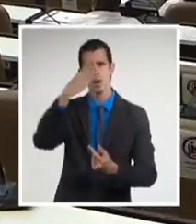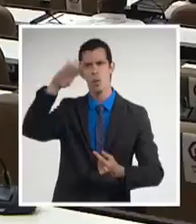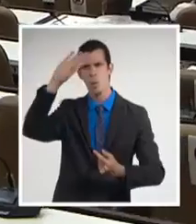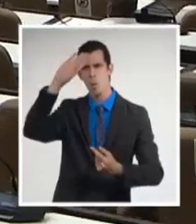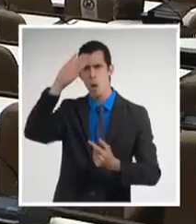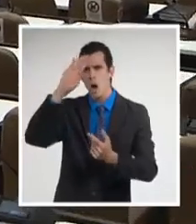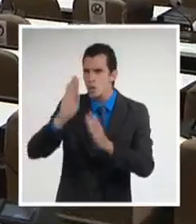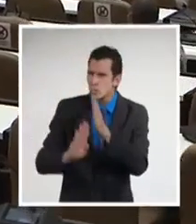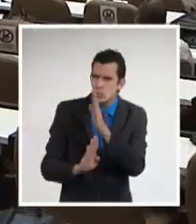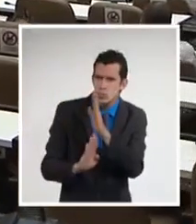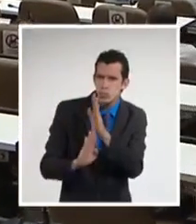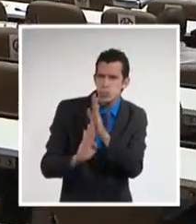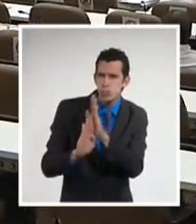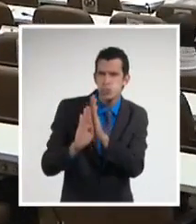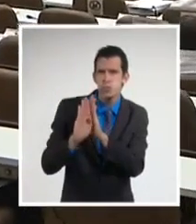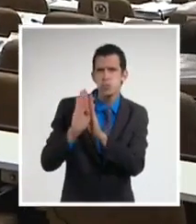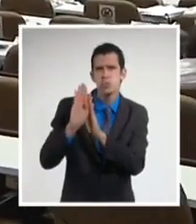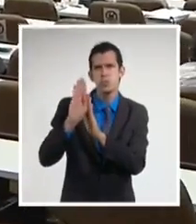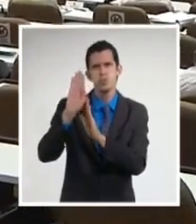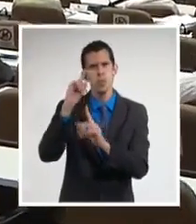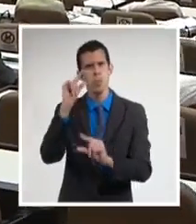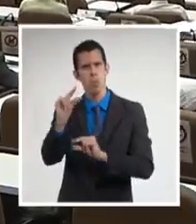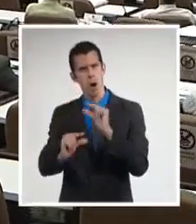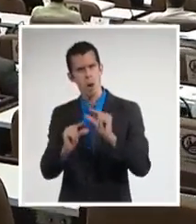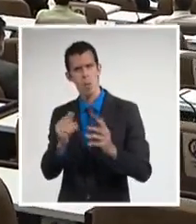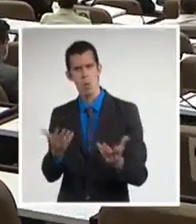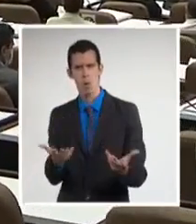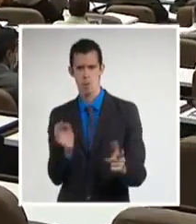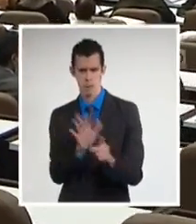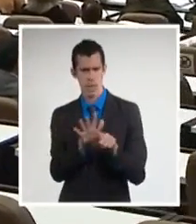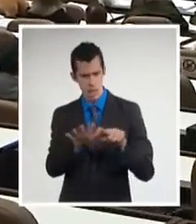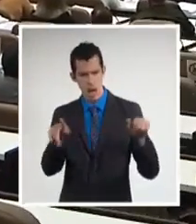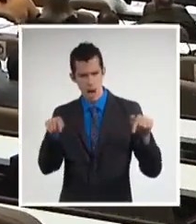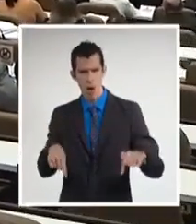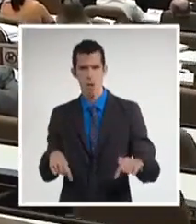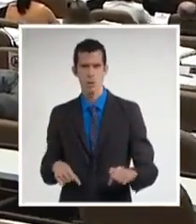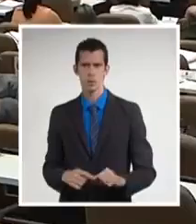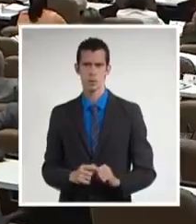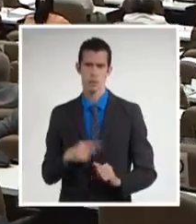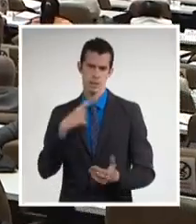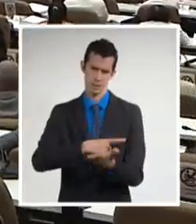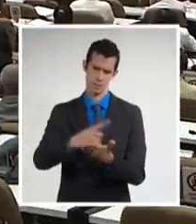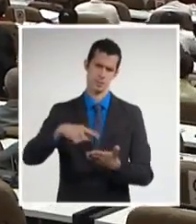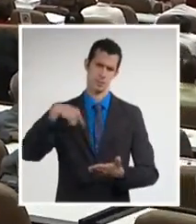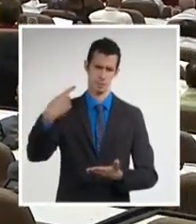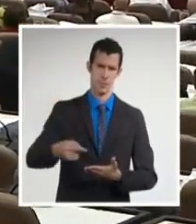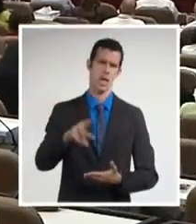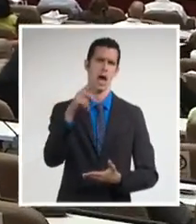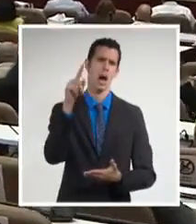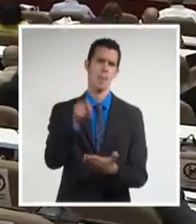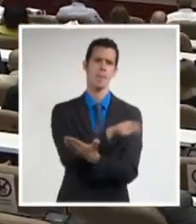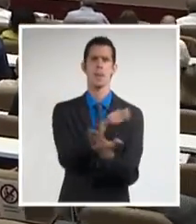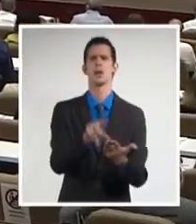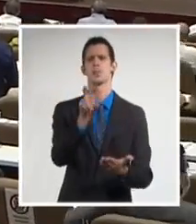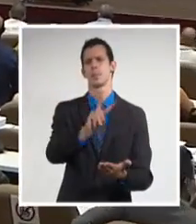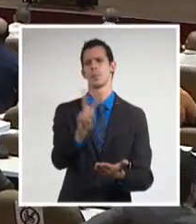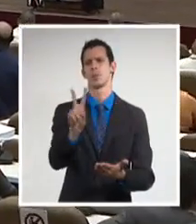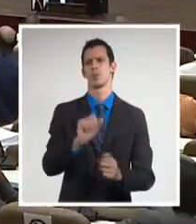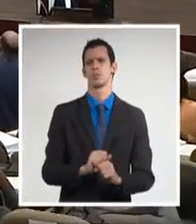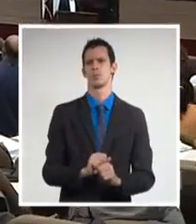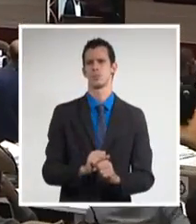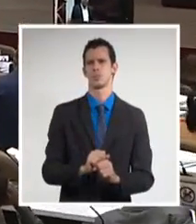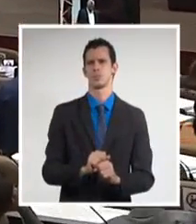iniciado. En el plan y presupuesto del año 2022, que la próxima semana serán presentados a la aprobación de la Asamblea